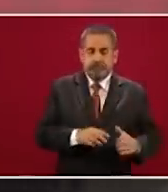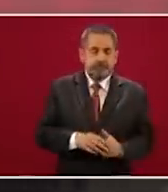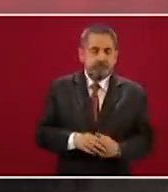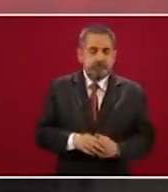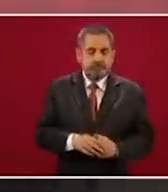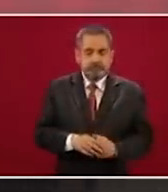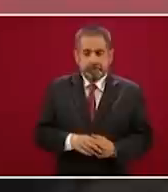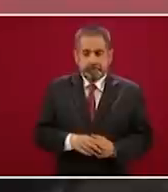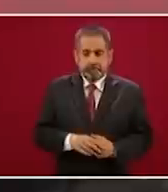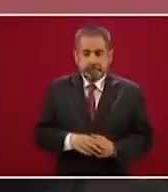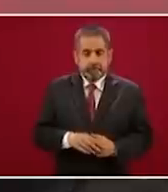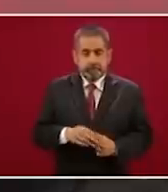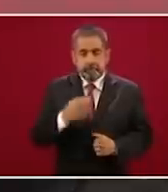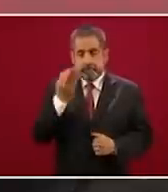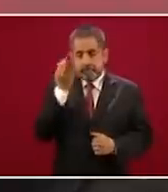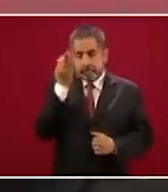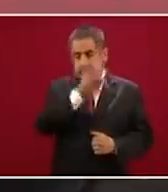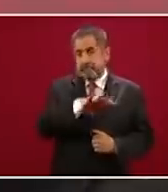un fraude